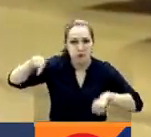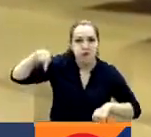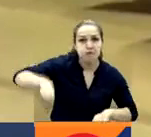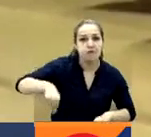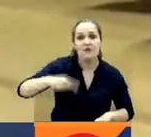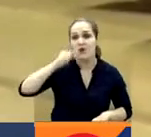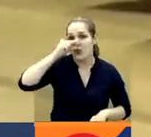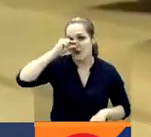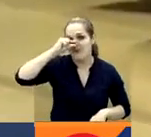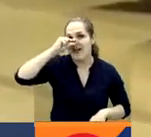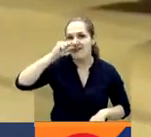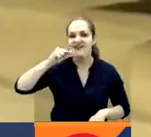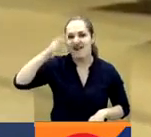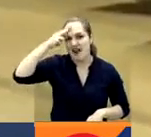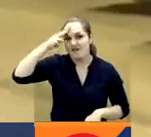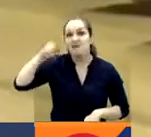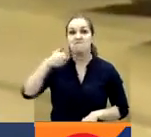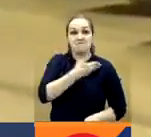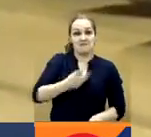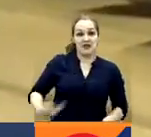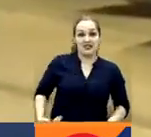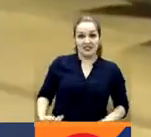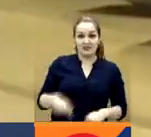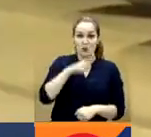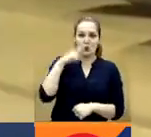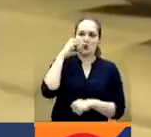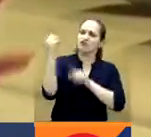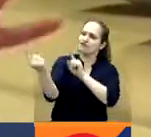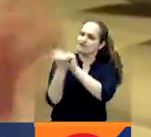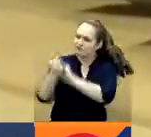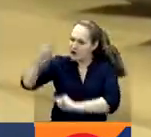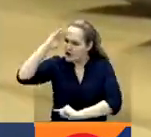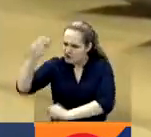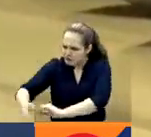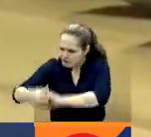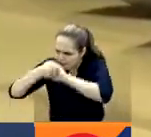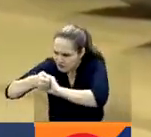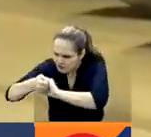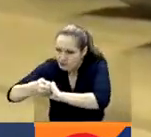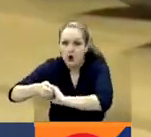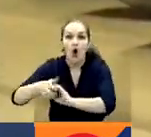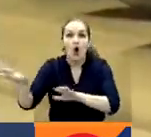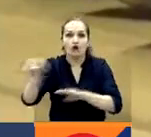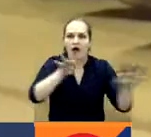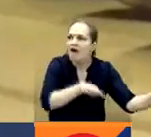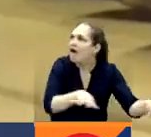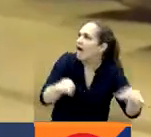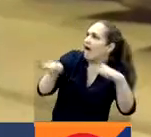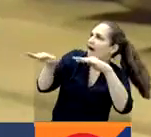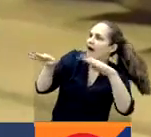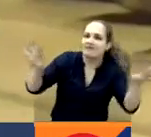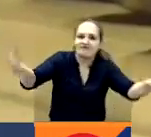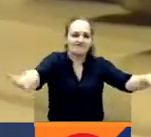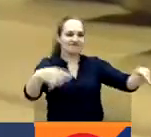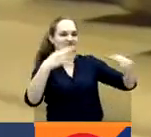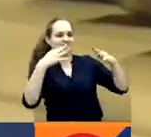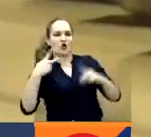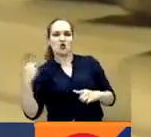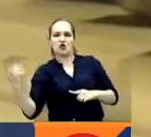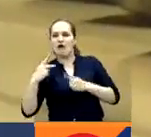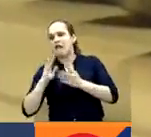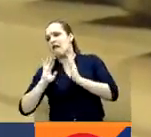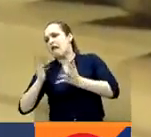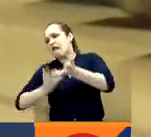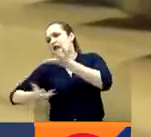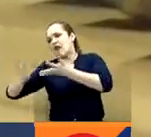la República lo recibió y en medio de una conversación delante de todos los espectadores e incluso colombianos que estaban allí presentes,